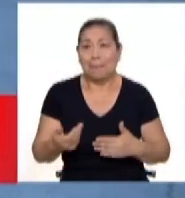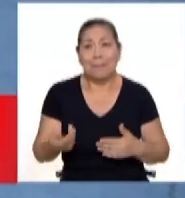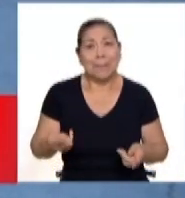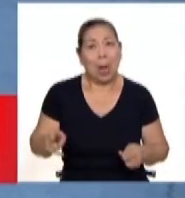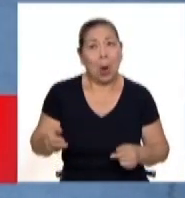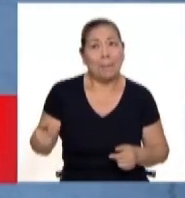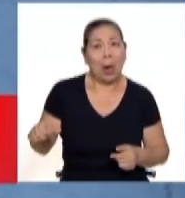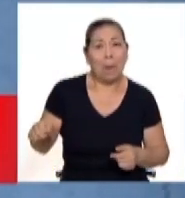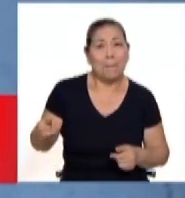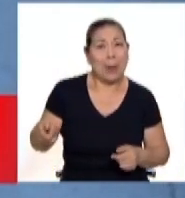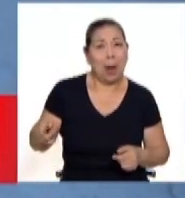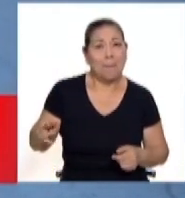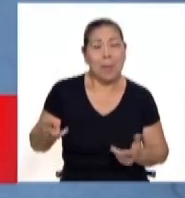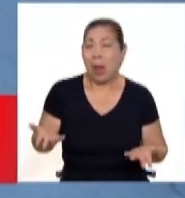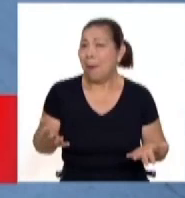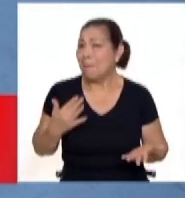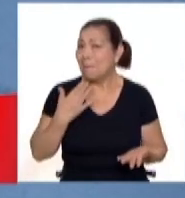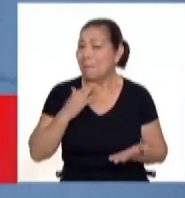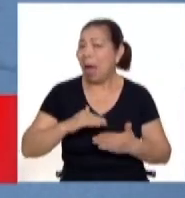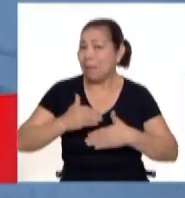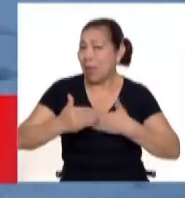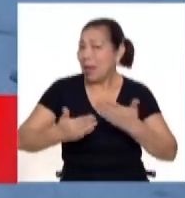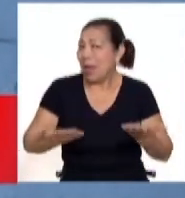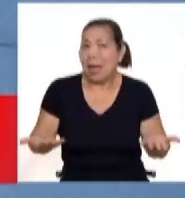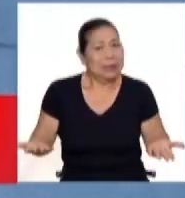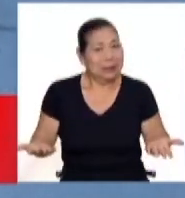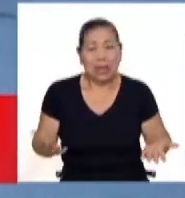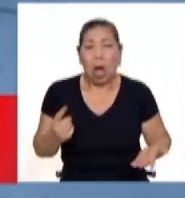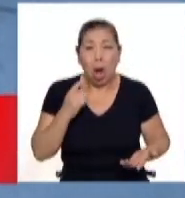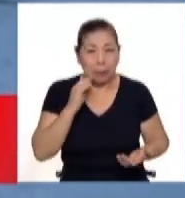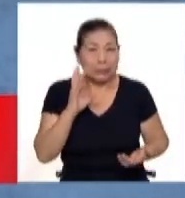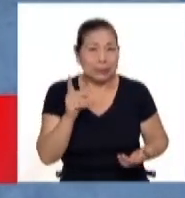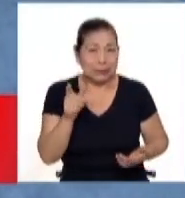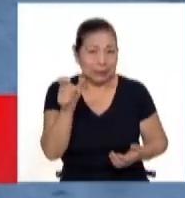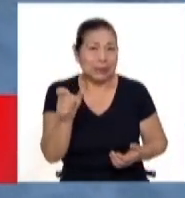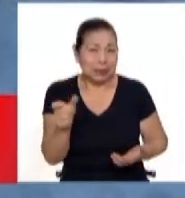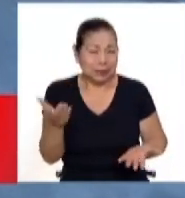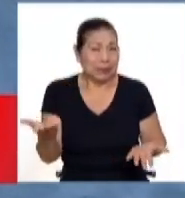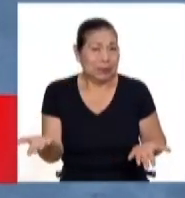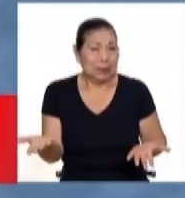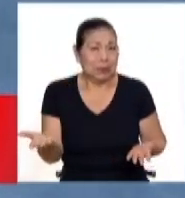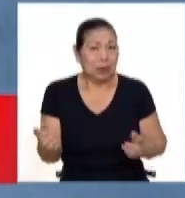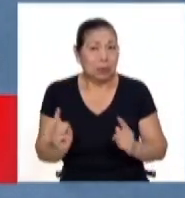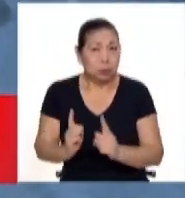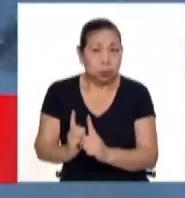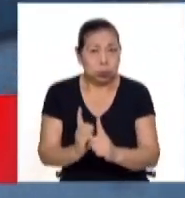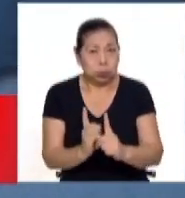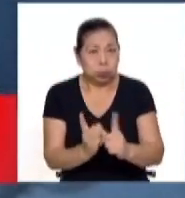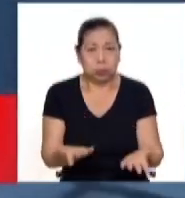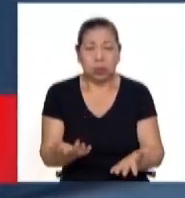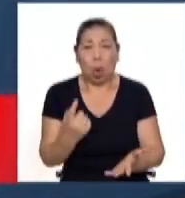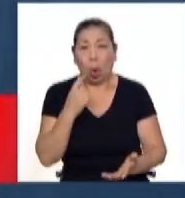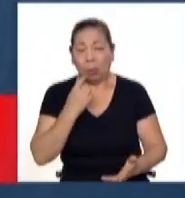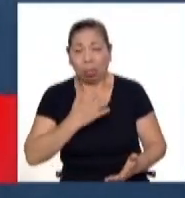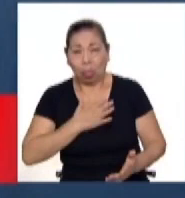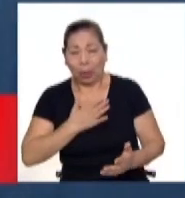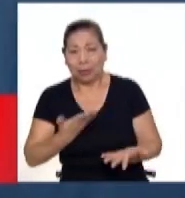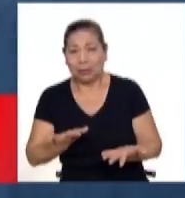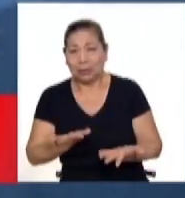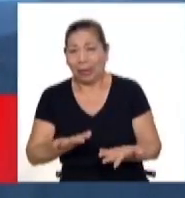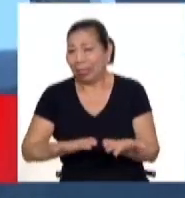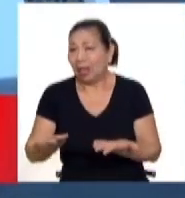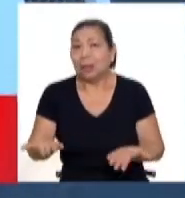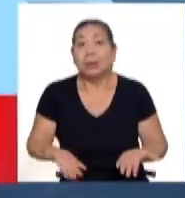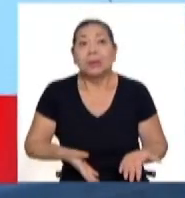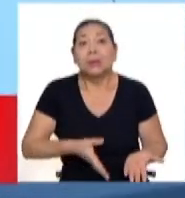va escalando y en este caso en particular vemos que estos delincuentes están haciendo un seguimiento a este empresario. Claro, que